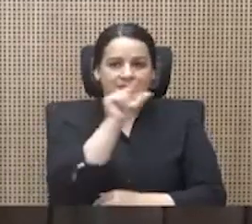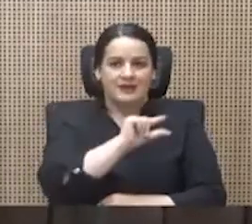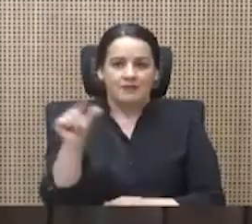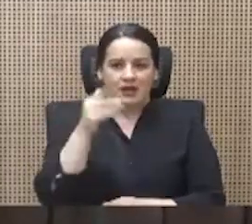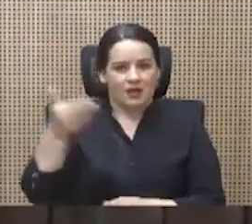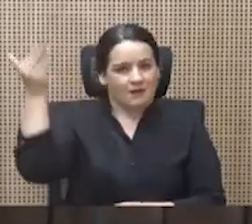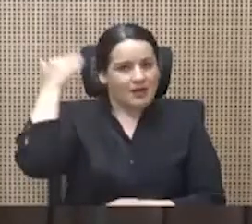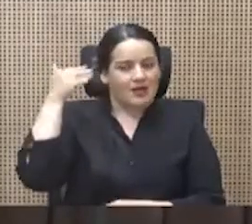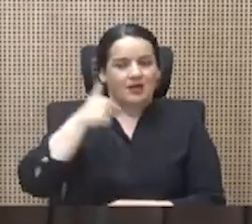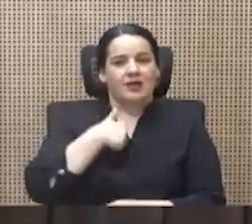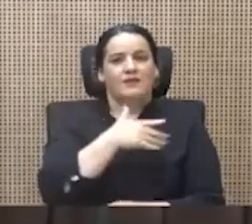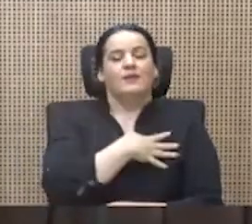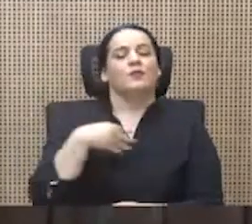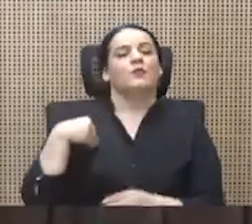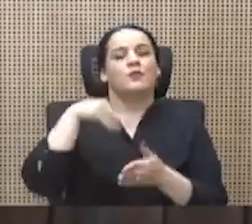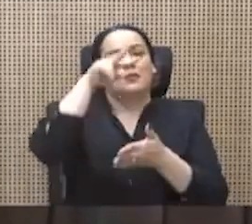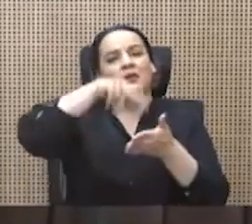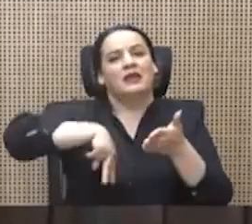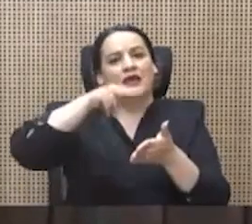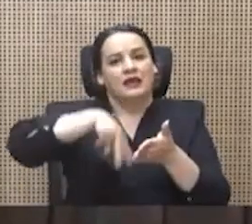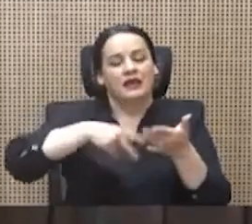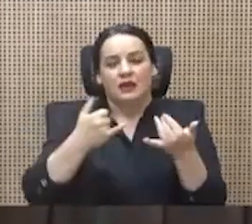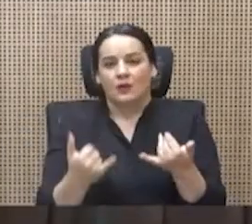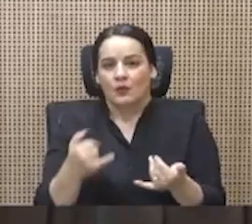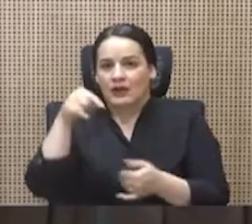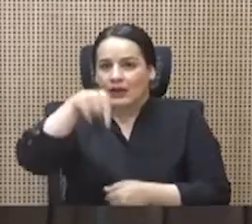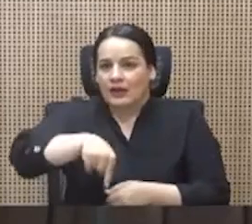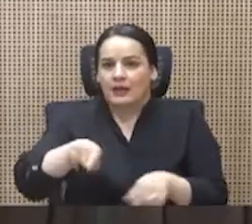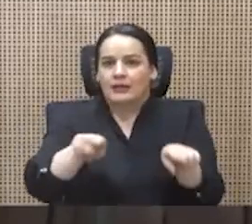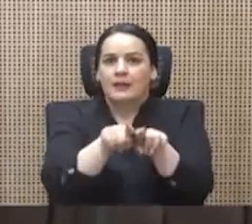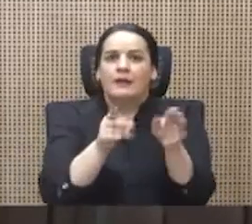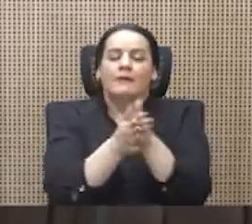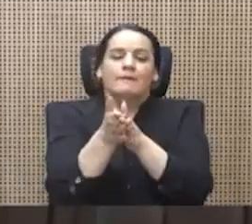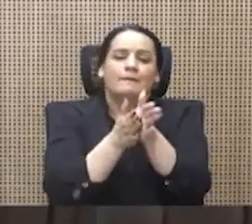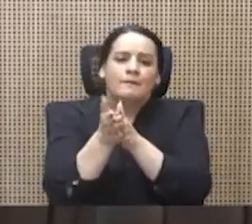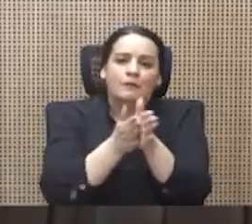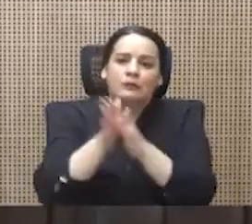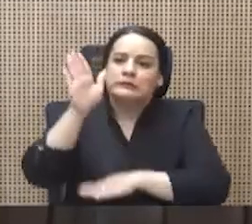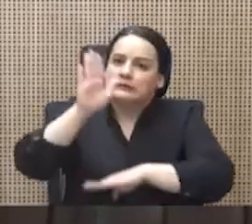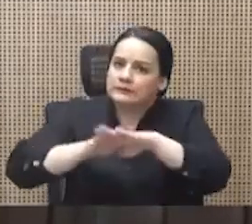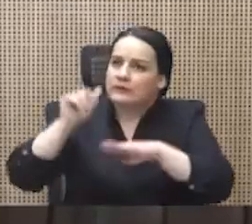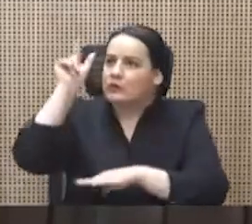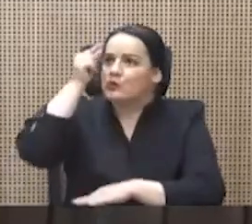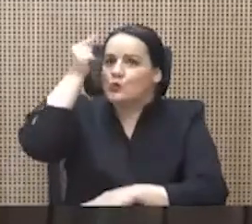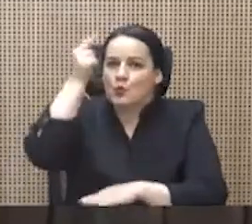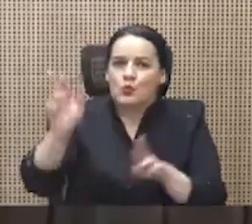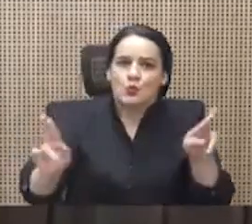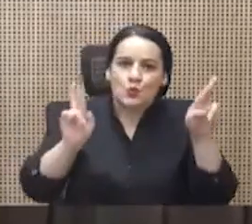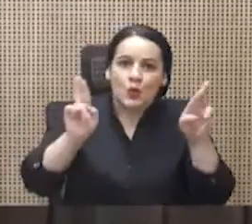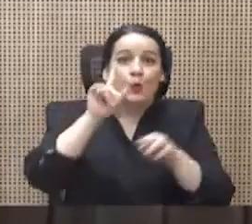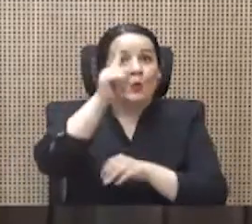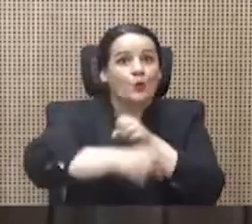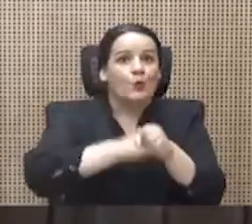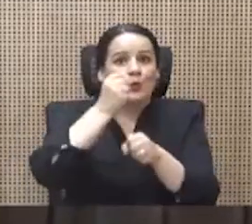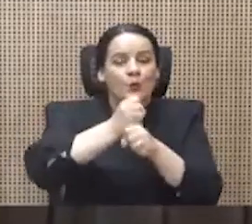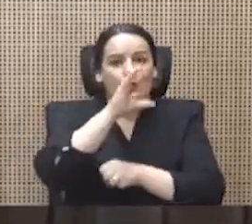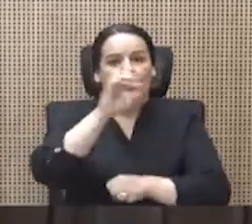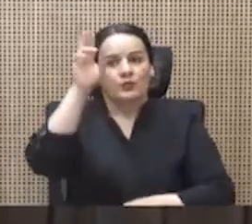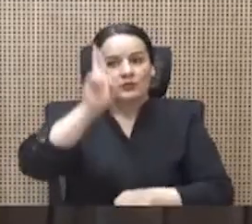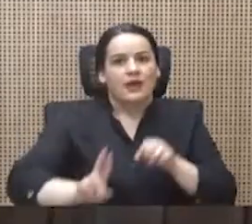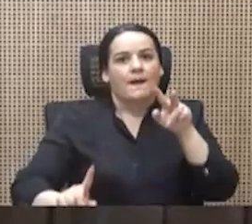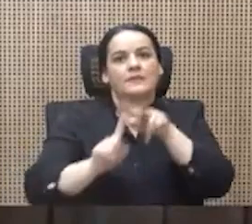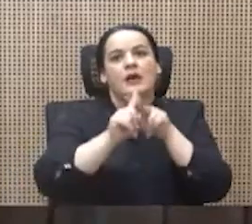y que me complace leer por acá pero que También aprovecho para hacerle un llamado a este gobierno para que ojalá dentro de un año Costa Rica